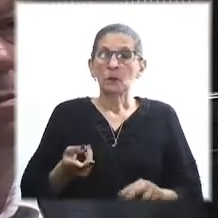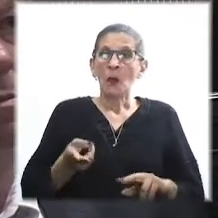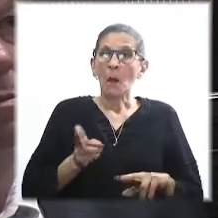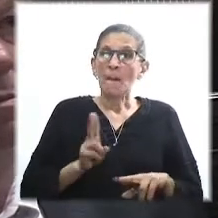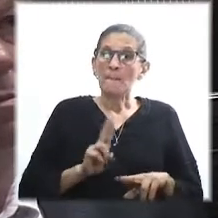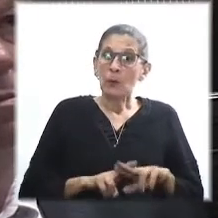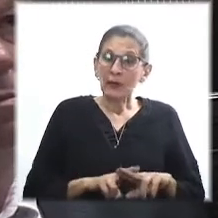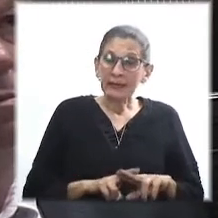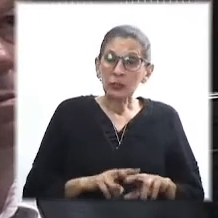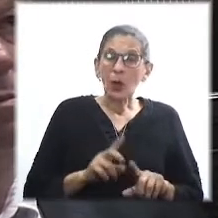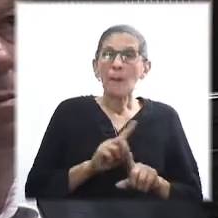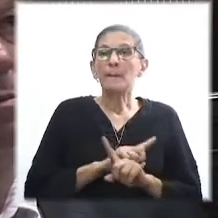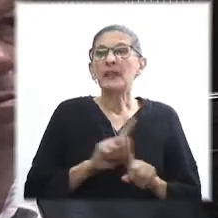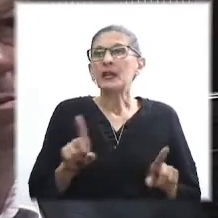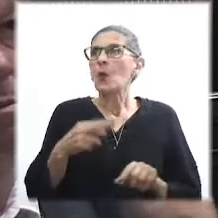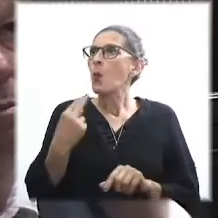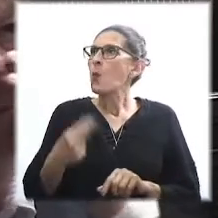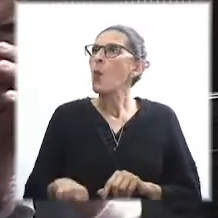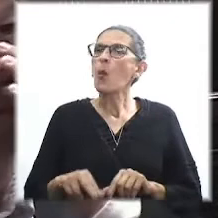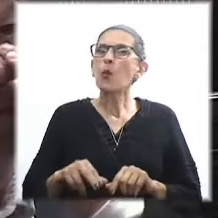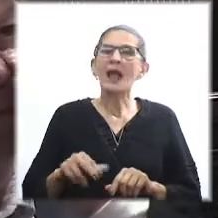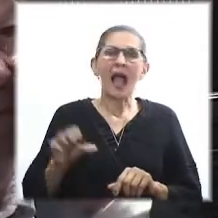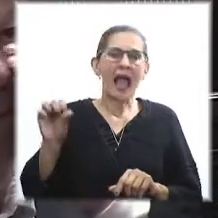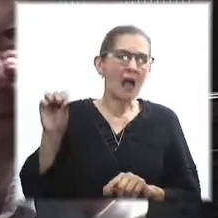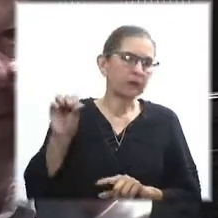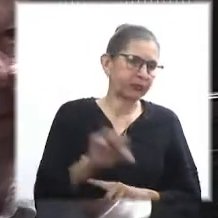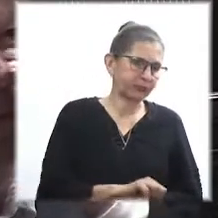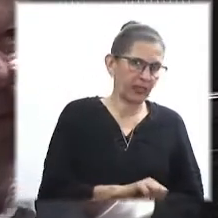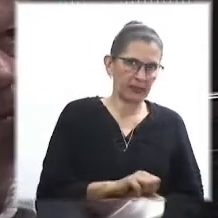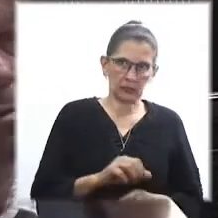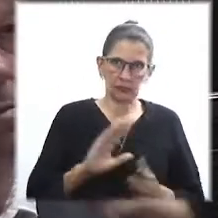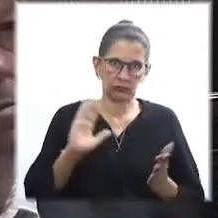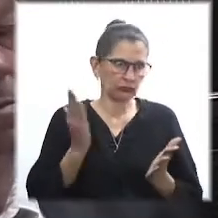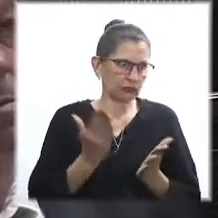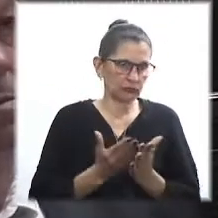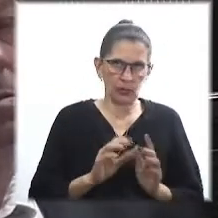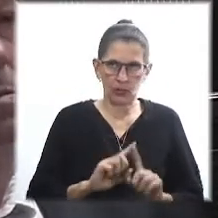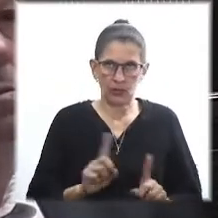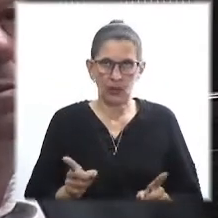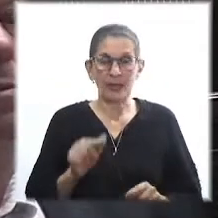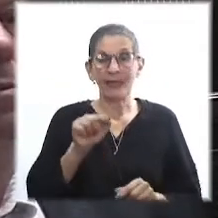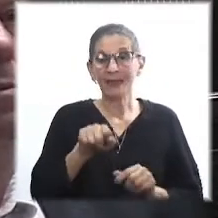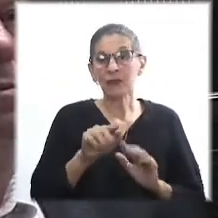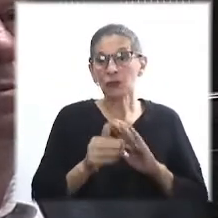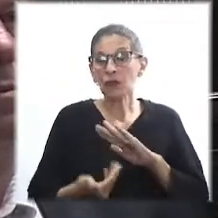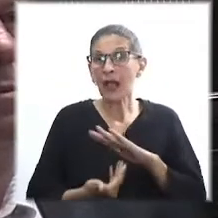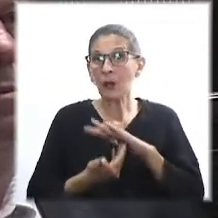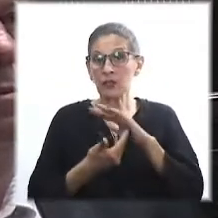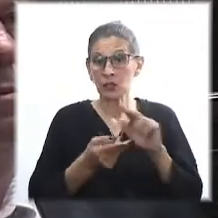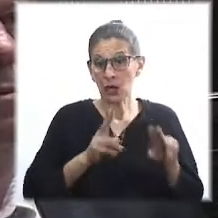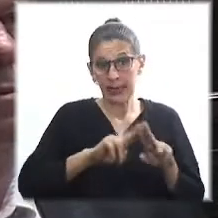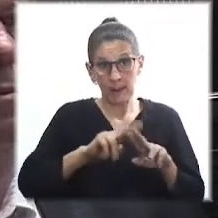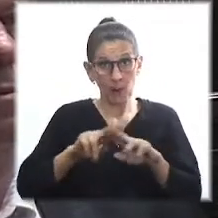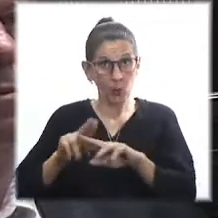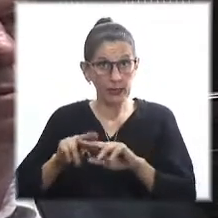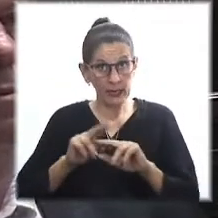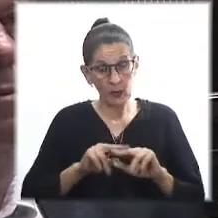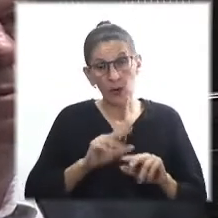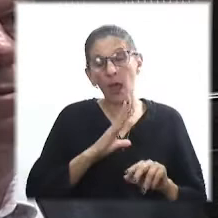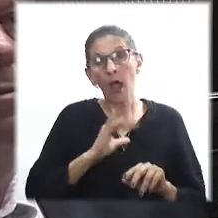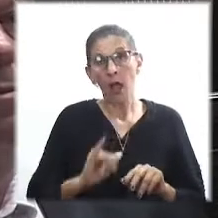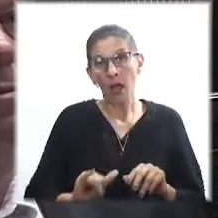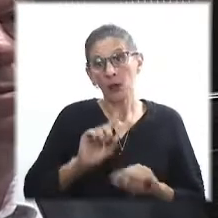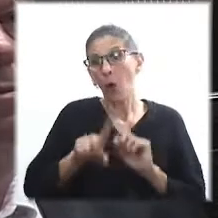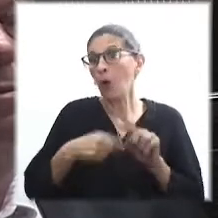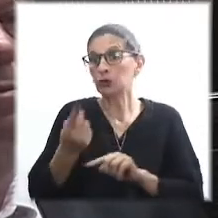Muertos pero nunca derrotados, porque en toda la historia del Partido Nacional, esos caudillos que murieron en la batalla y otros